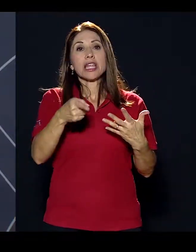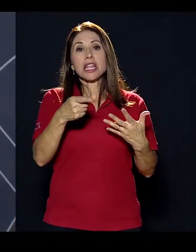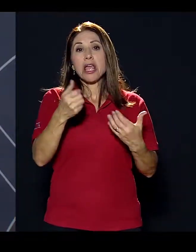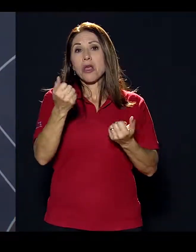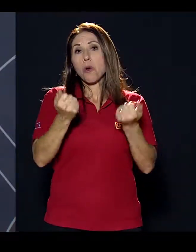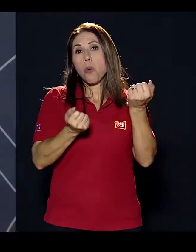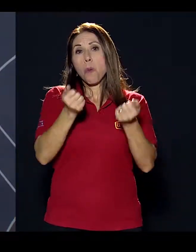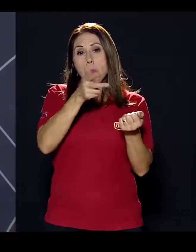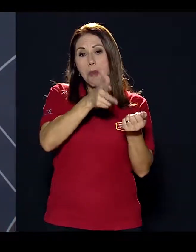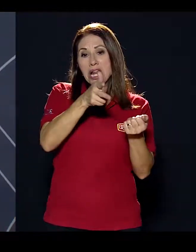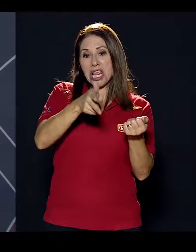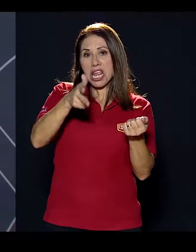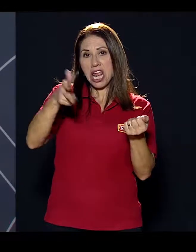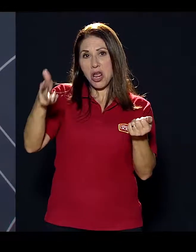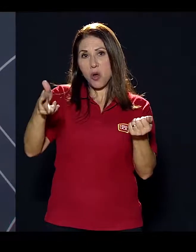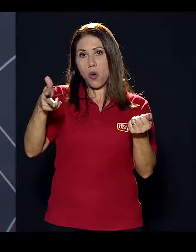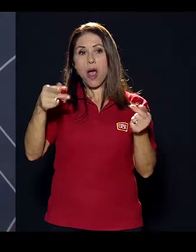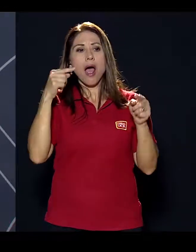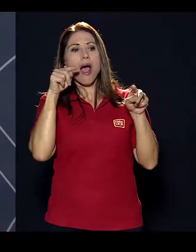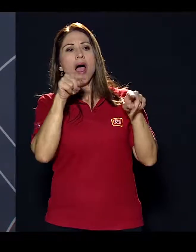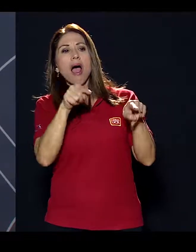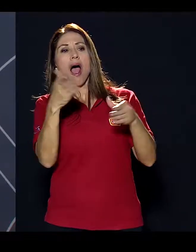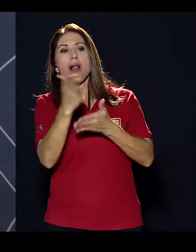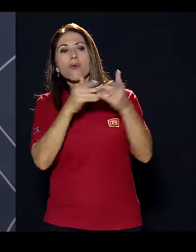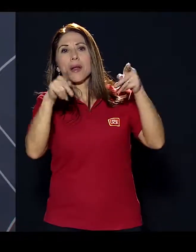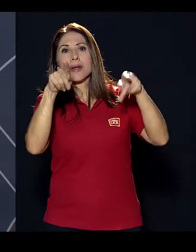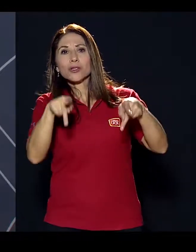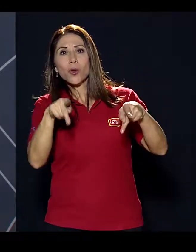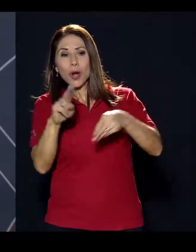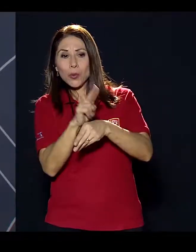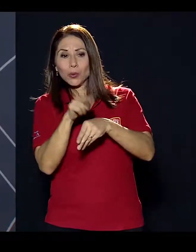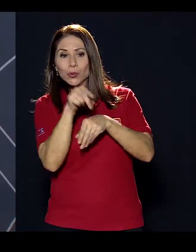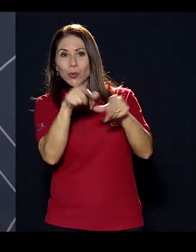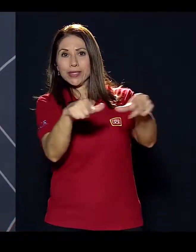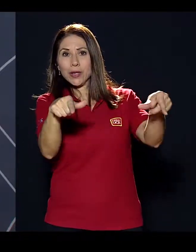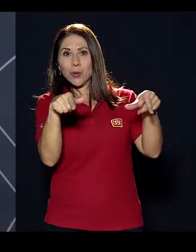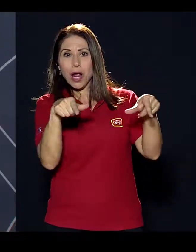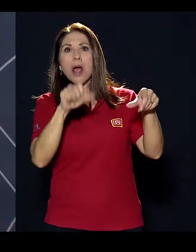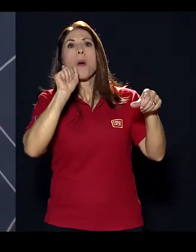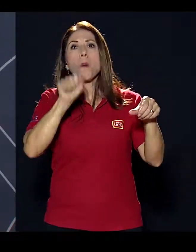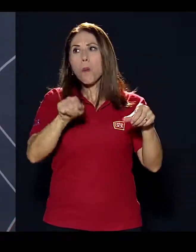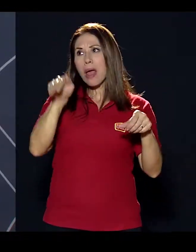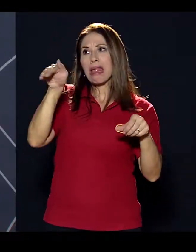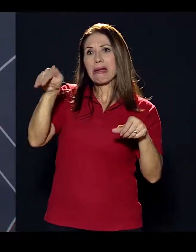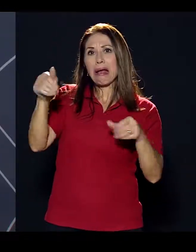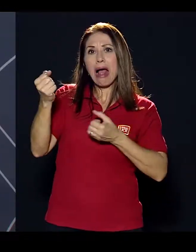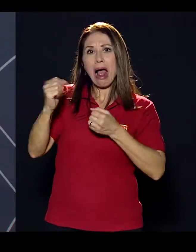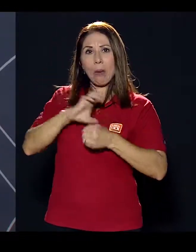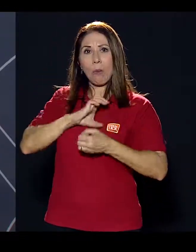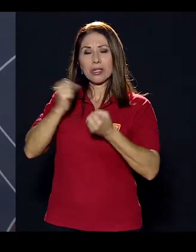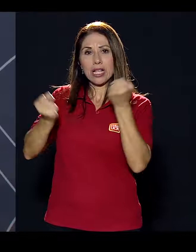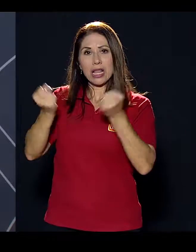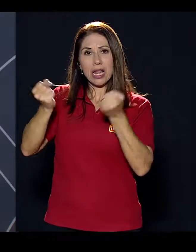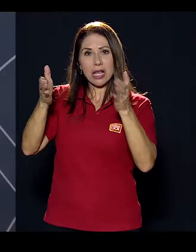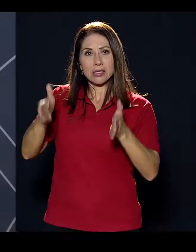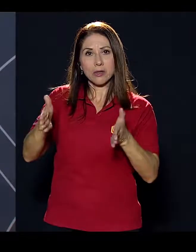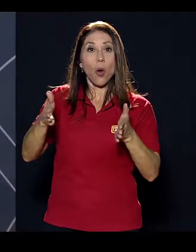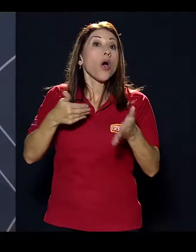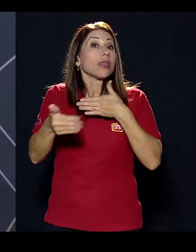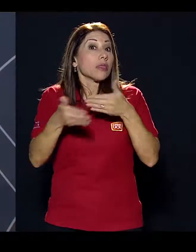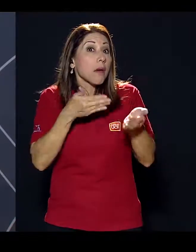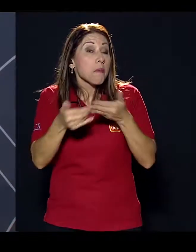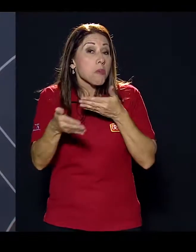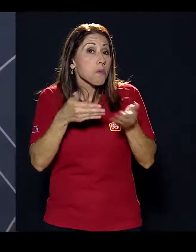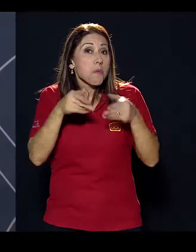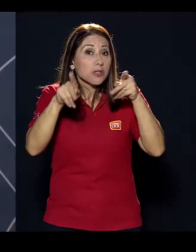que distribuye puede llamar al tránsito, si alguien o cualquier ciudadano o ciudadana lo podemos hacer, si miramos que alguien que